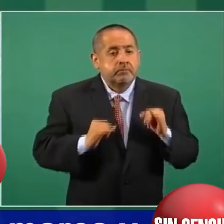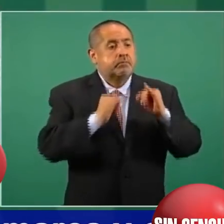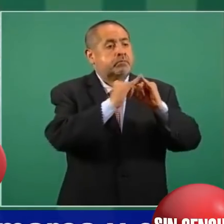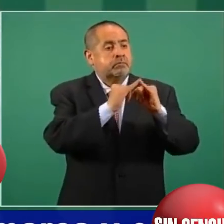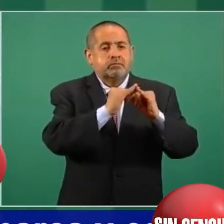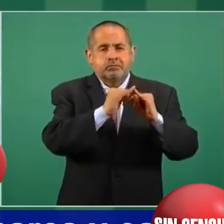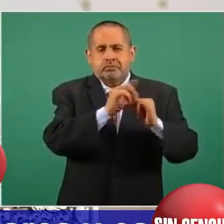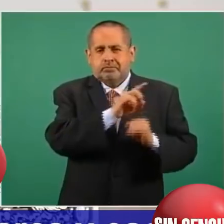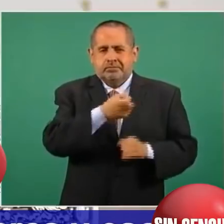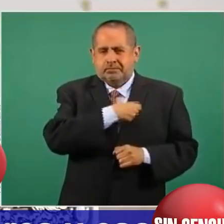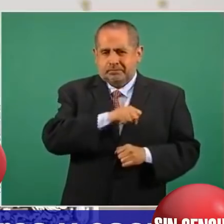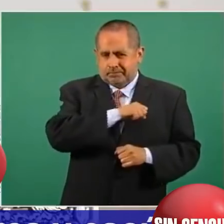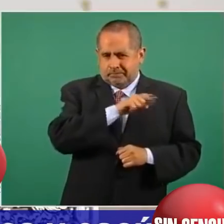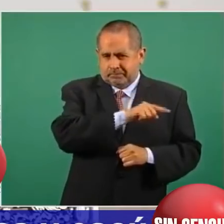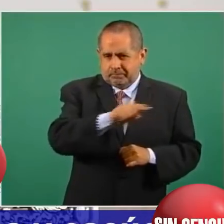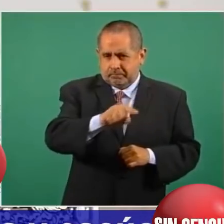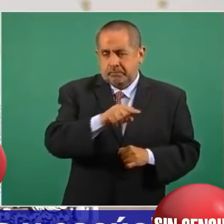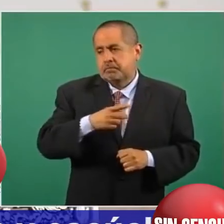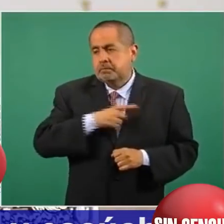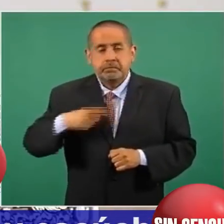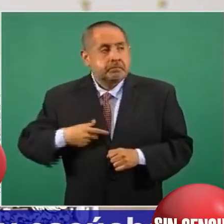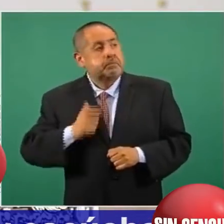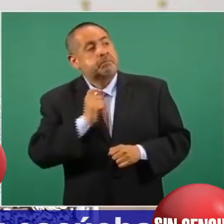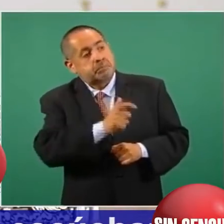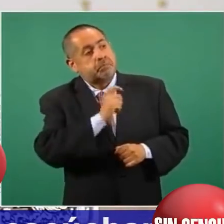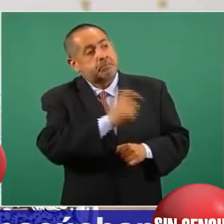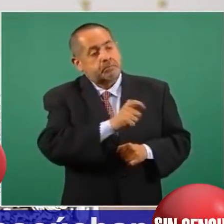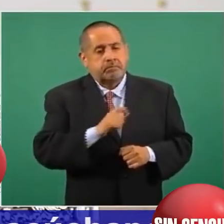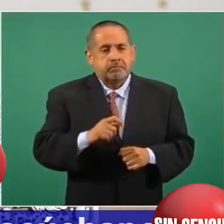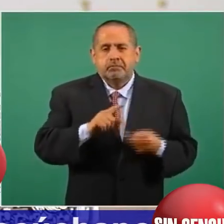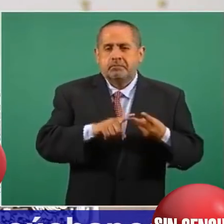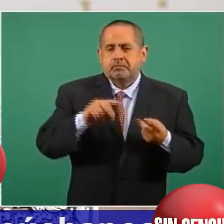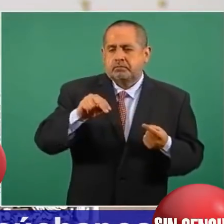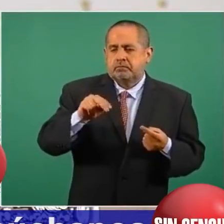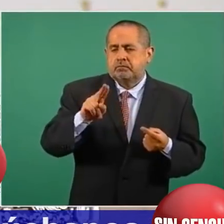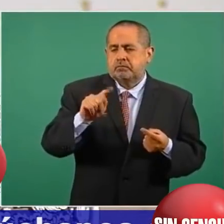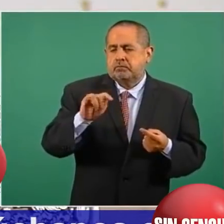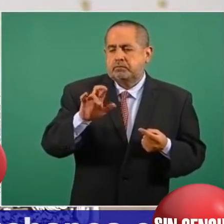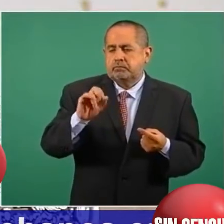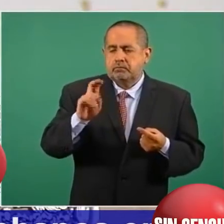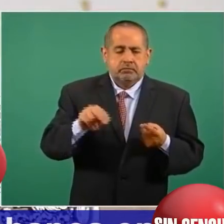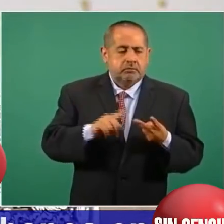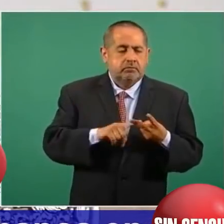salud, en nutrición, en cardiología,